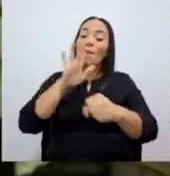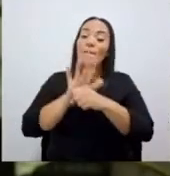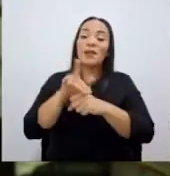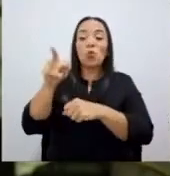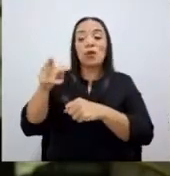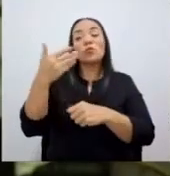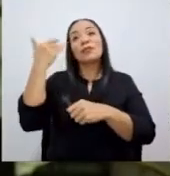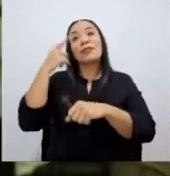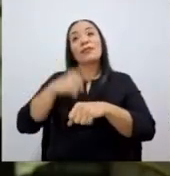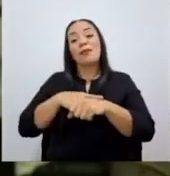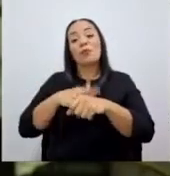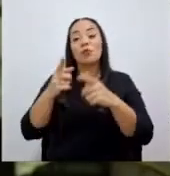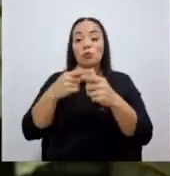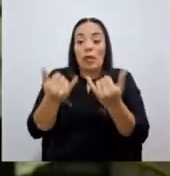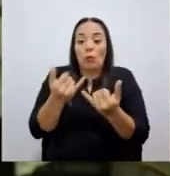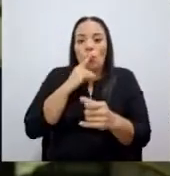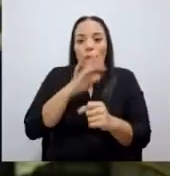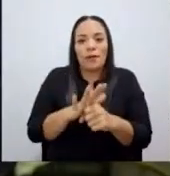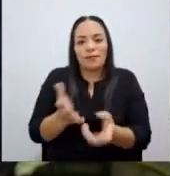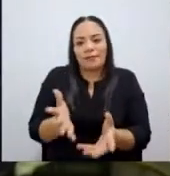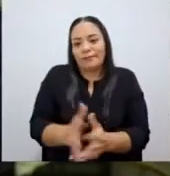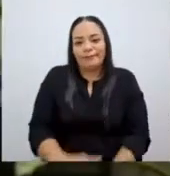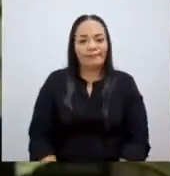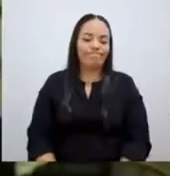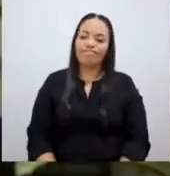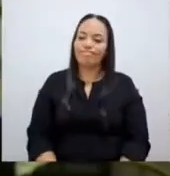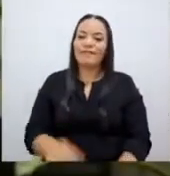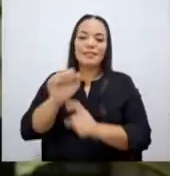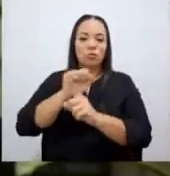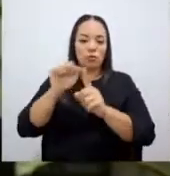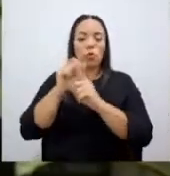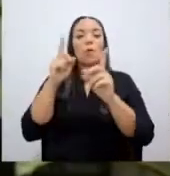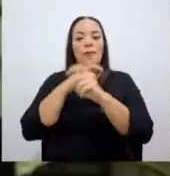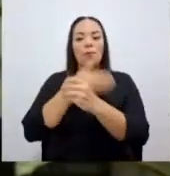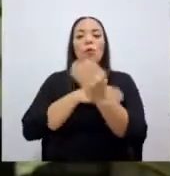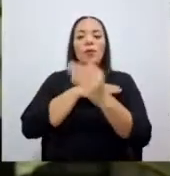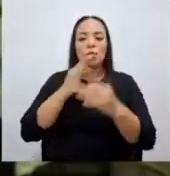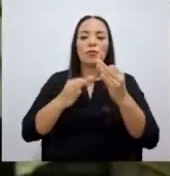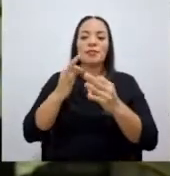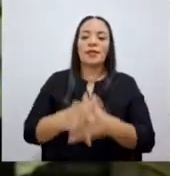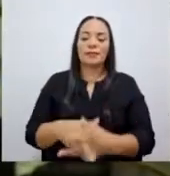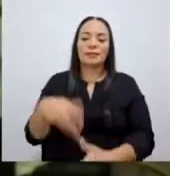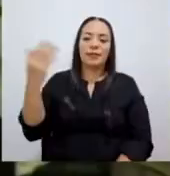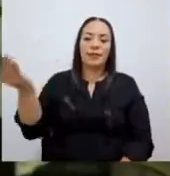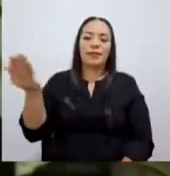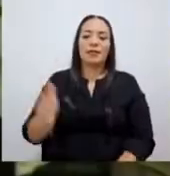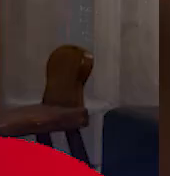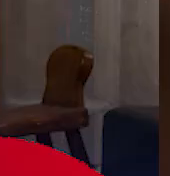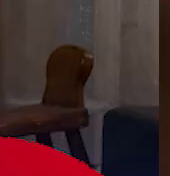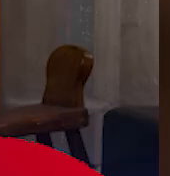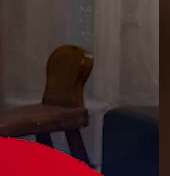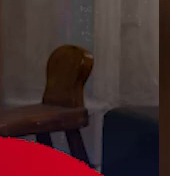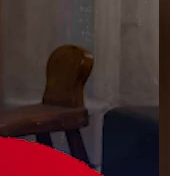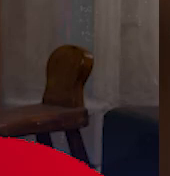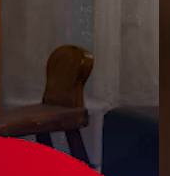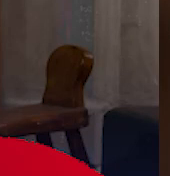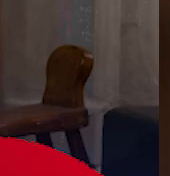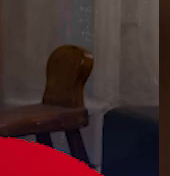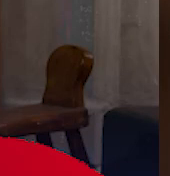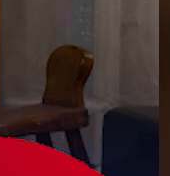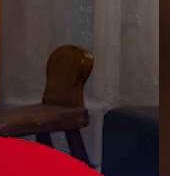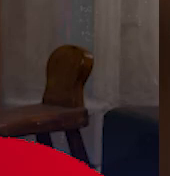Desde hace tiempo lo voy a cumplir ya. Una situación compleja para el Poder Judicial. Adelante, por favor. Oscar. Junta de